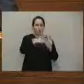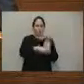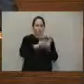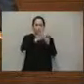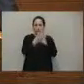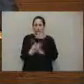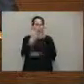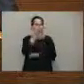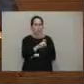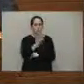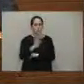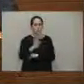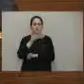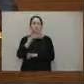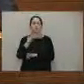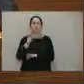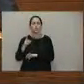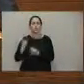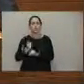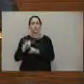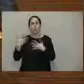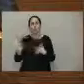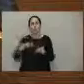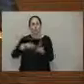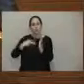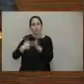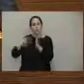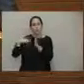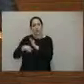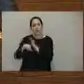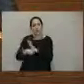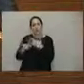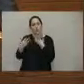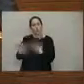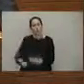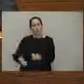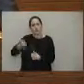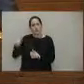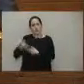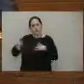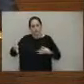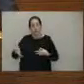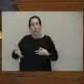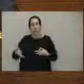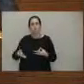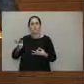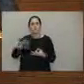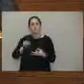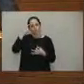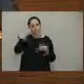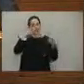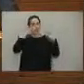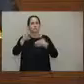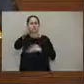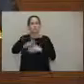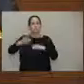sino simplemente por la adopción de métodos de gestión más eficientes, más ágiles y, desde luego, más centrados en el